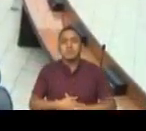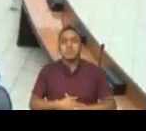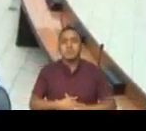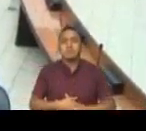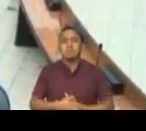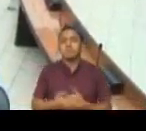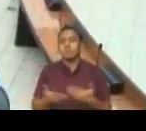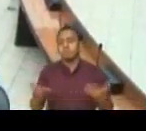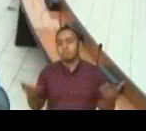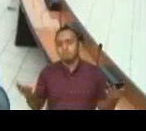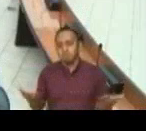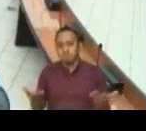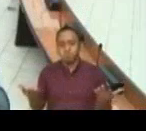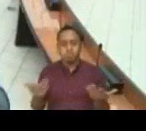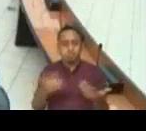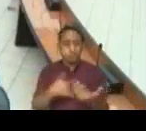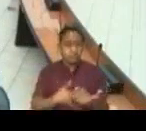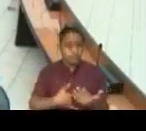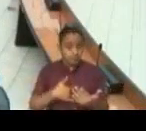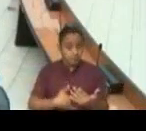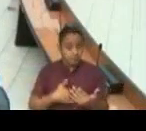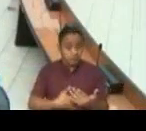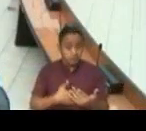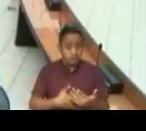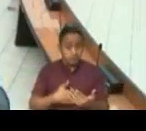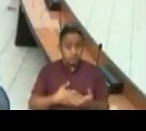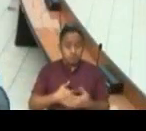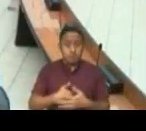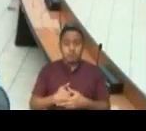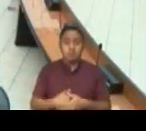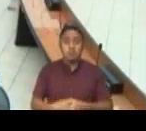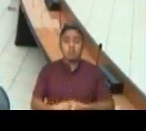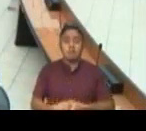Ante las necesidades